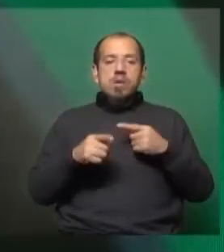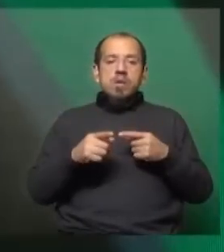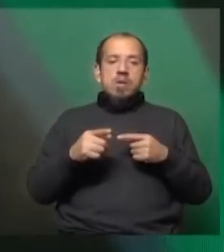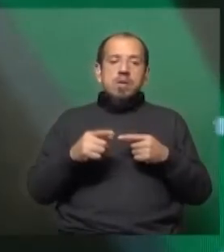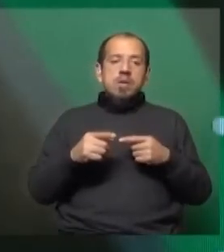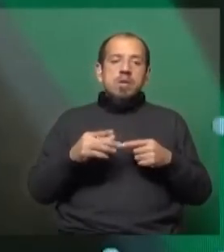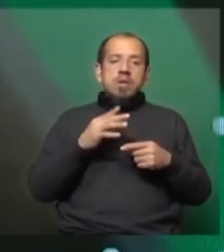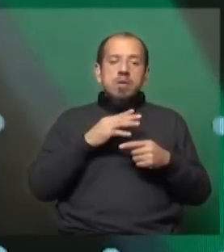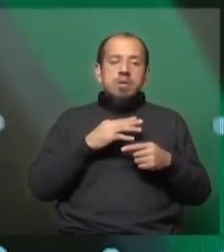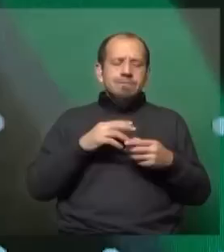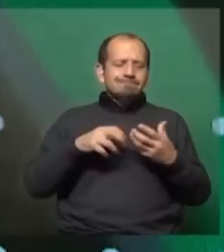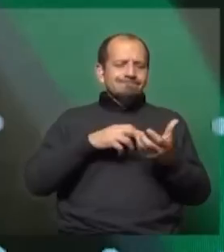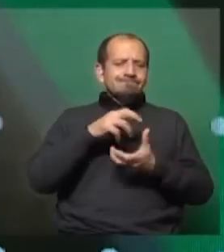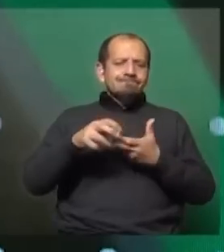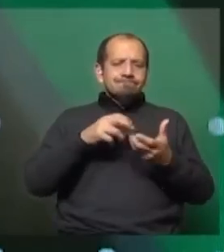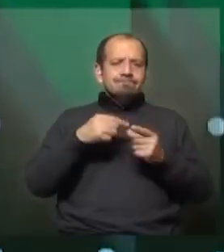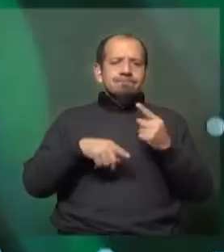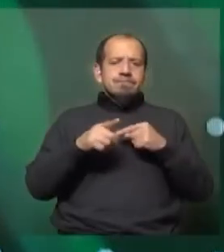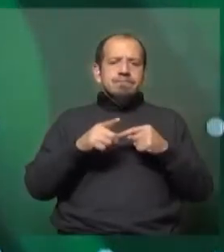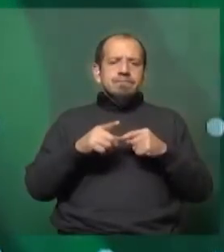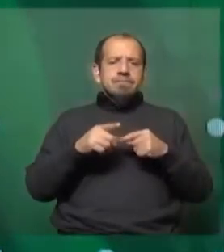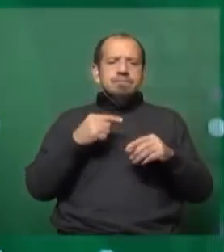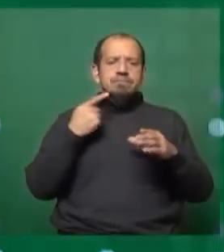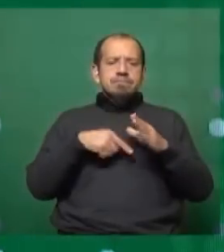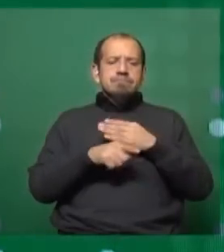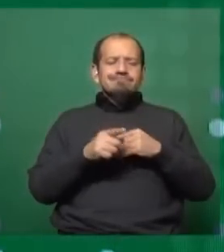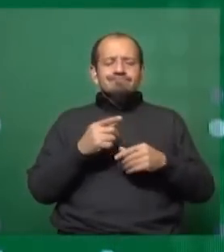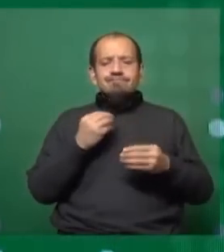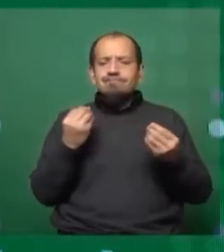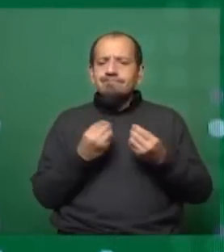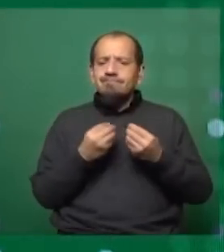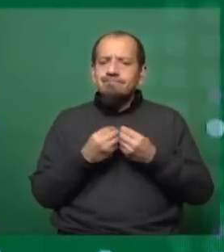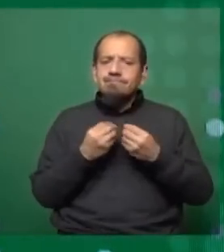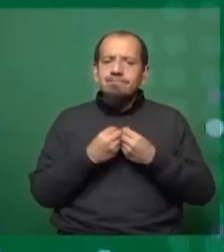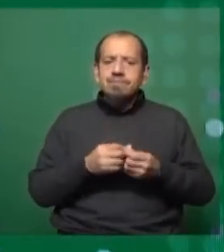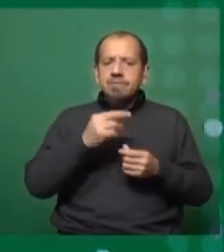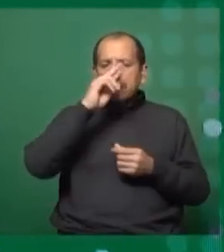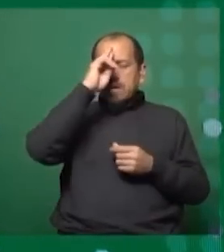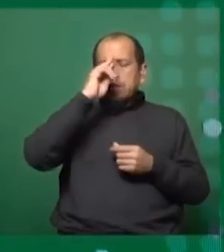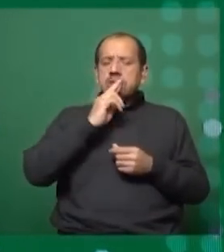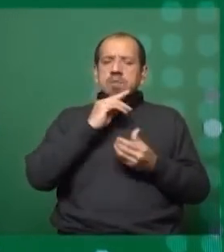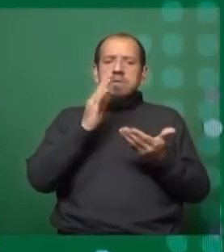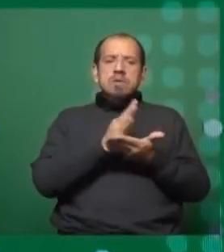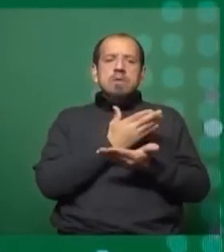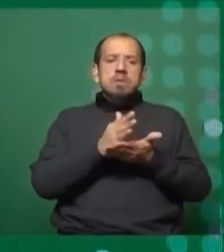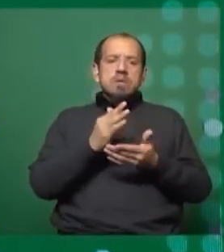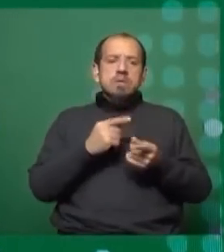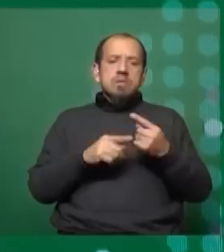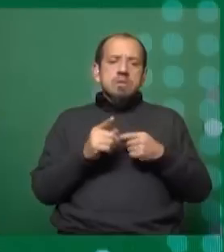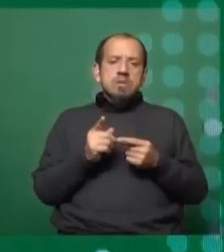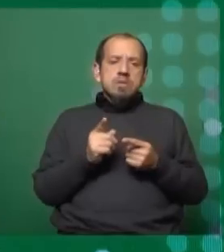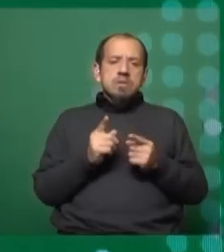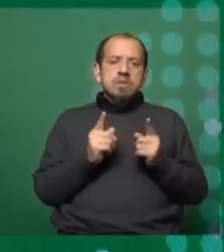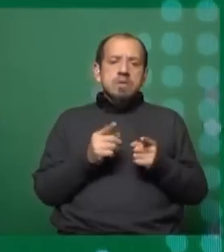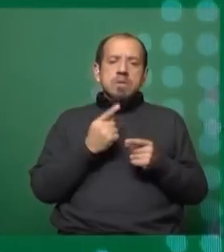tiene París ha desatado muchísimas cosas más y un trasfondo con mucho de racismo de discriminación Pero además si desde